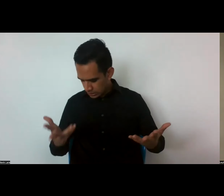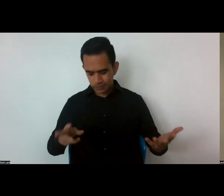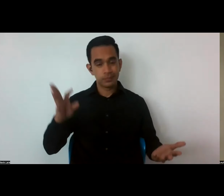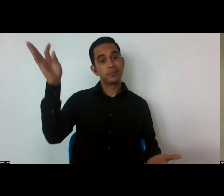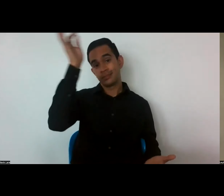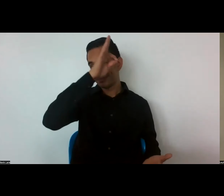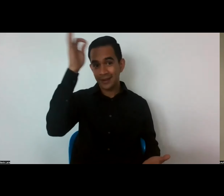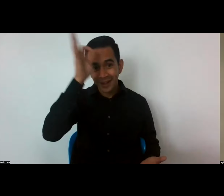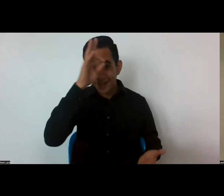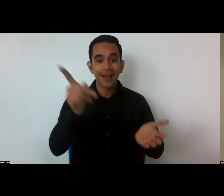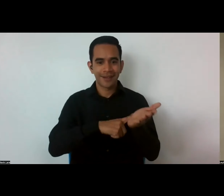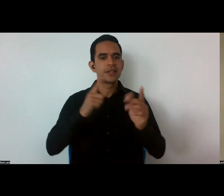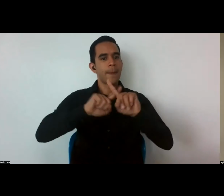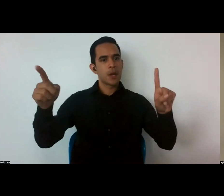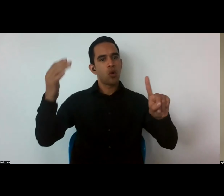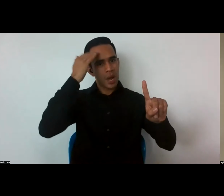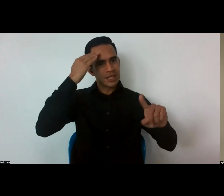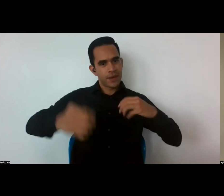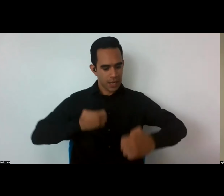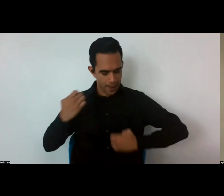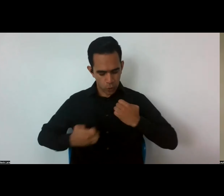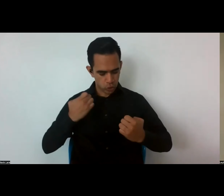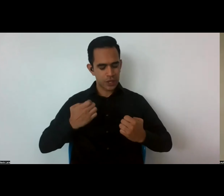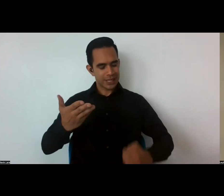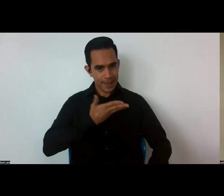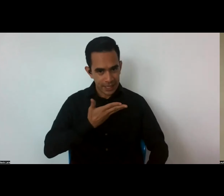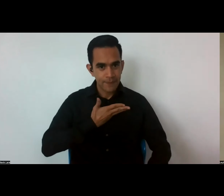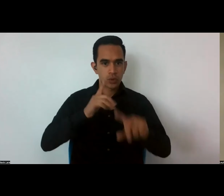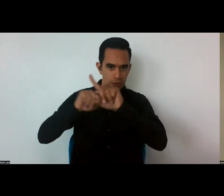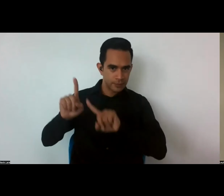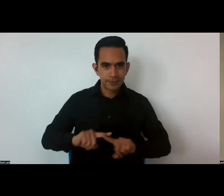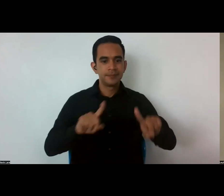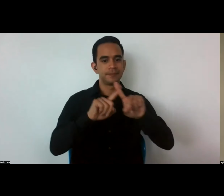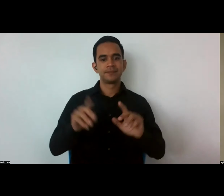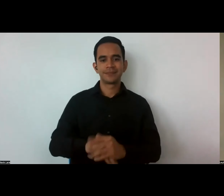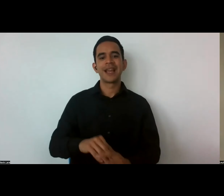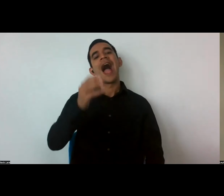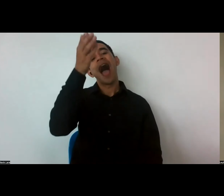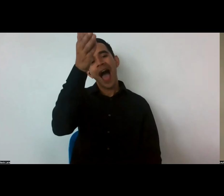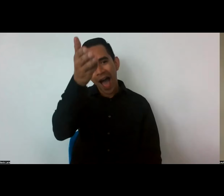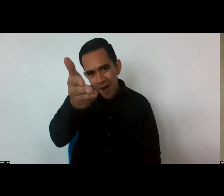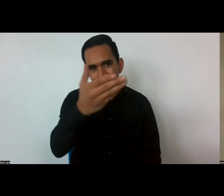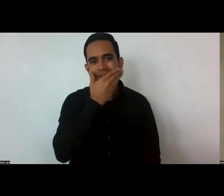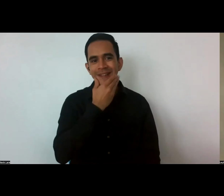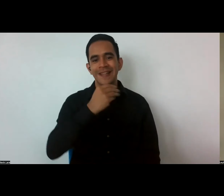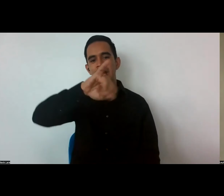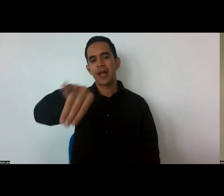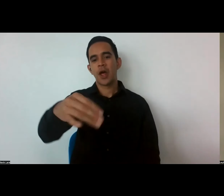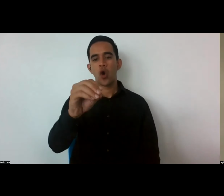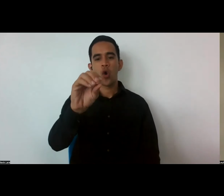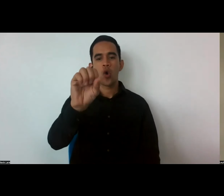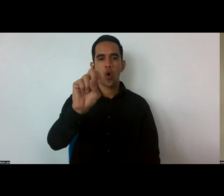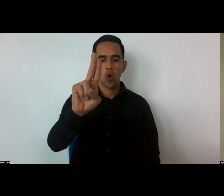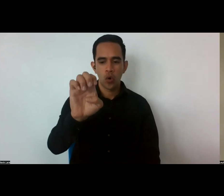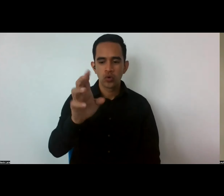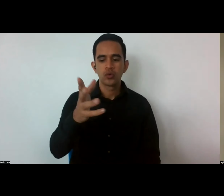ellas, ya es un avance. Gracias por la ponencia, a ti Josué por estar acá, por tus comentarios. Laura, me encantó